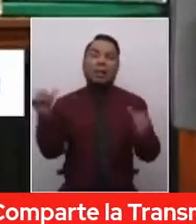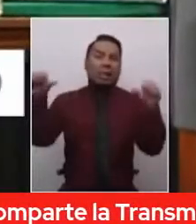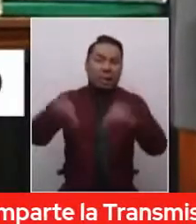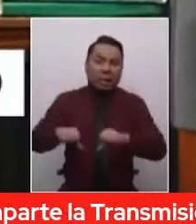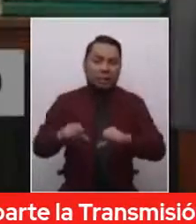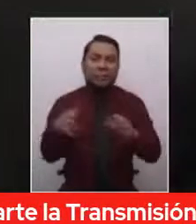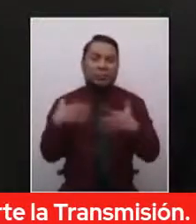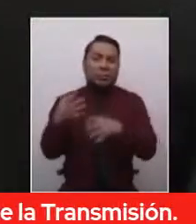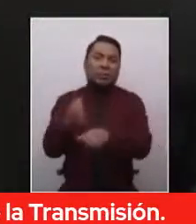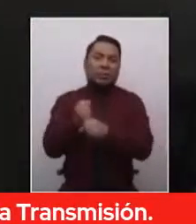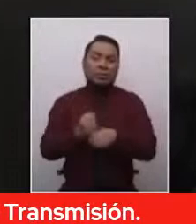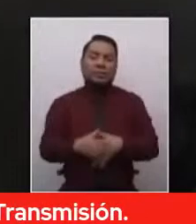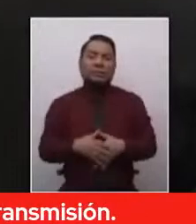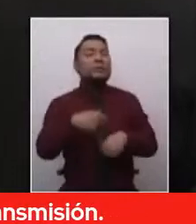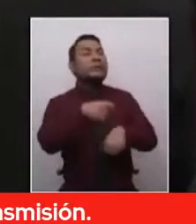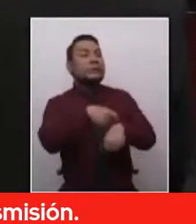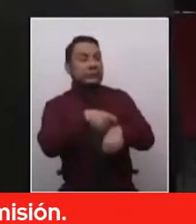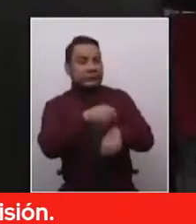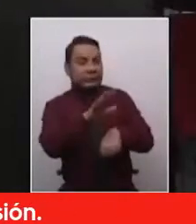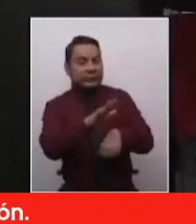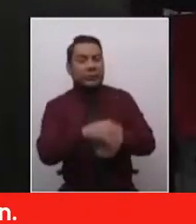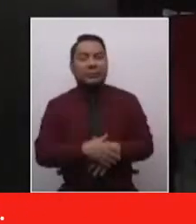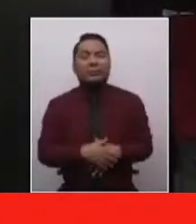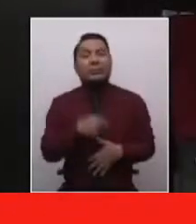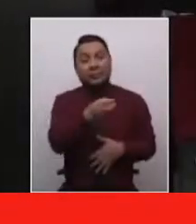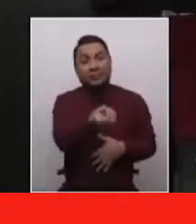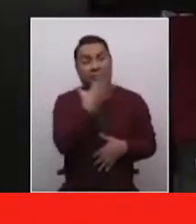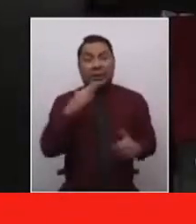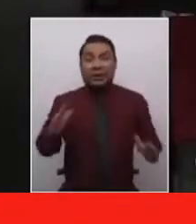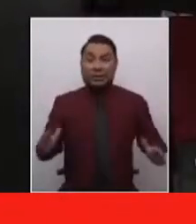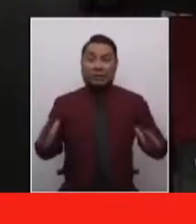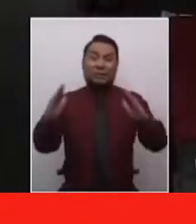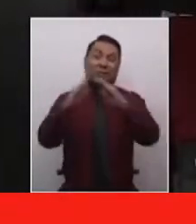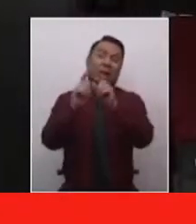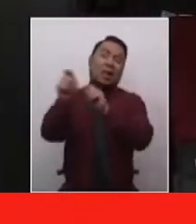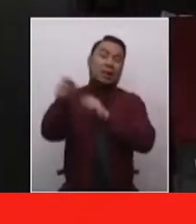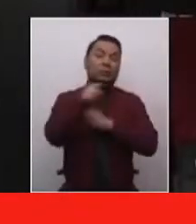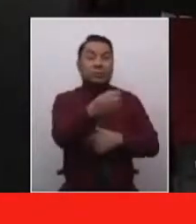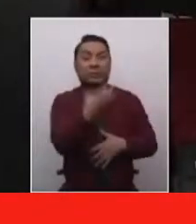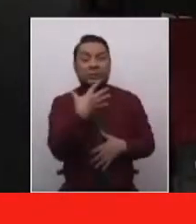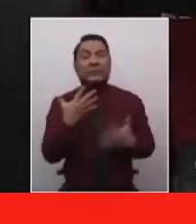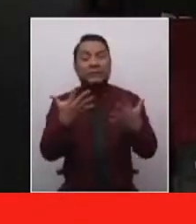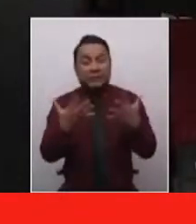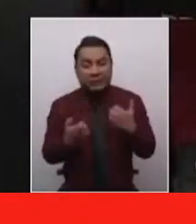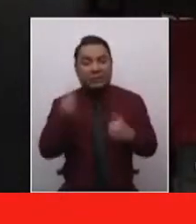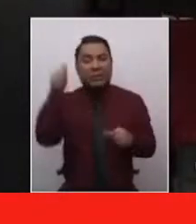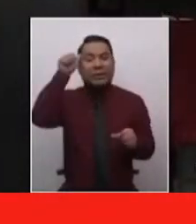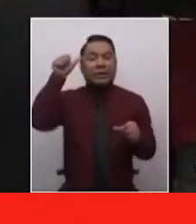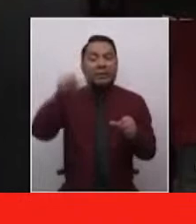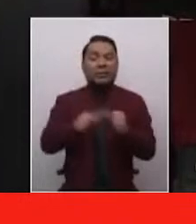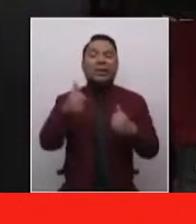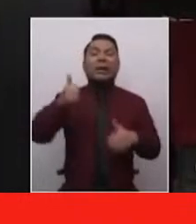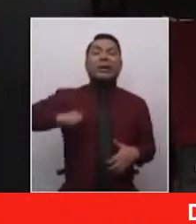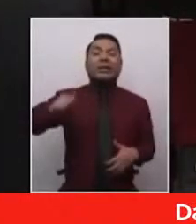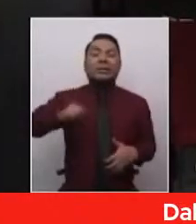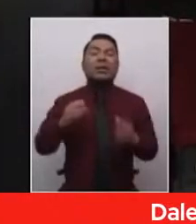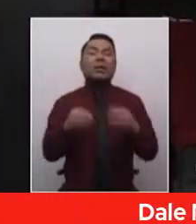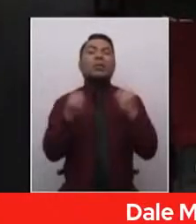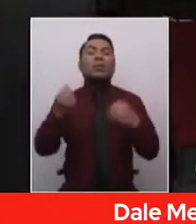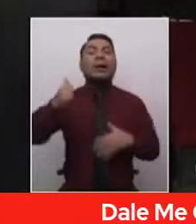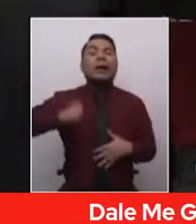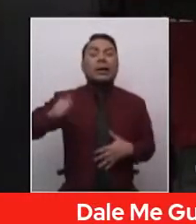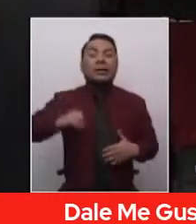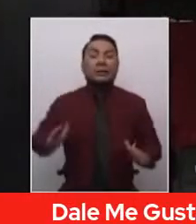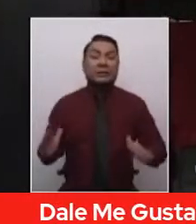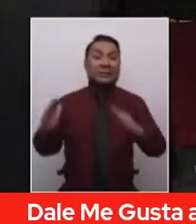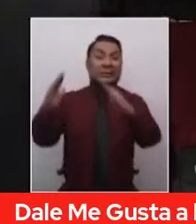se puede tomar. Tiempo. Hablando de los cerros de nuestra querida Lima, usted dice que quiere ser recordado, si es alcalde, como el alcalde